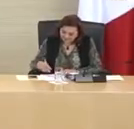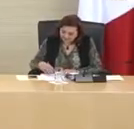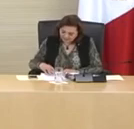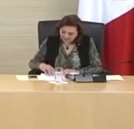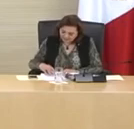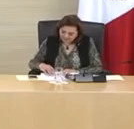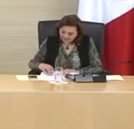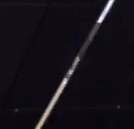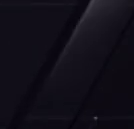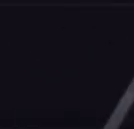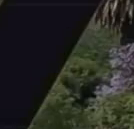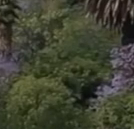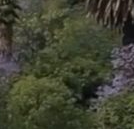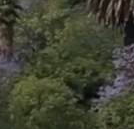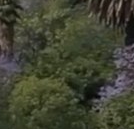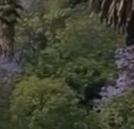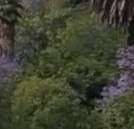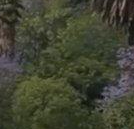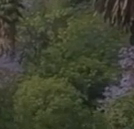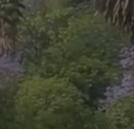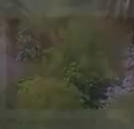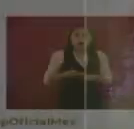federales.